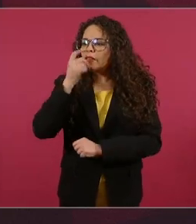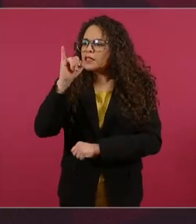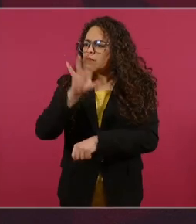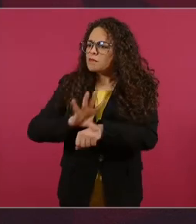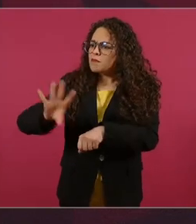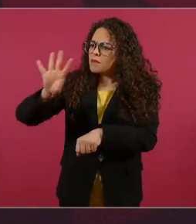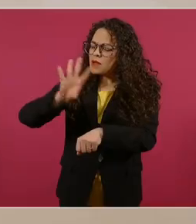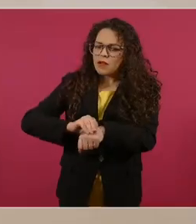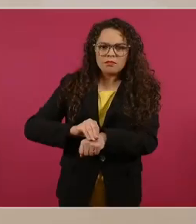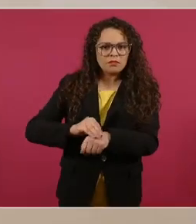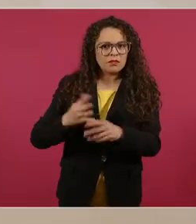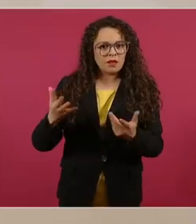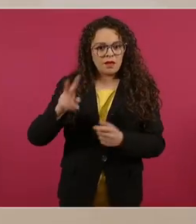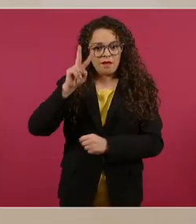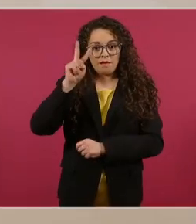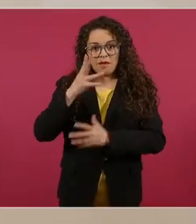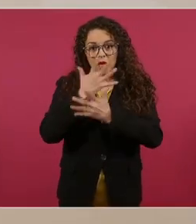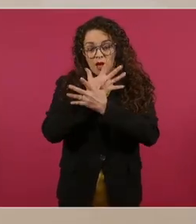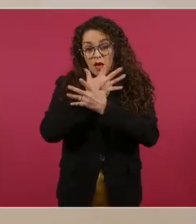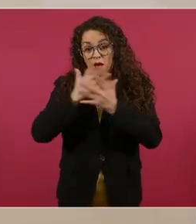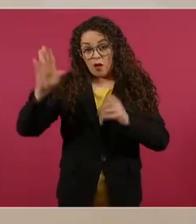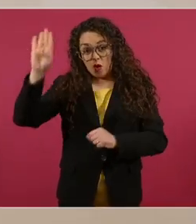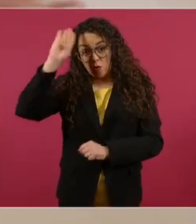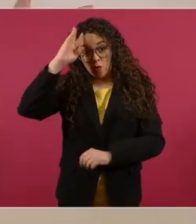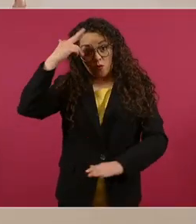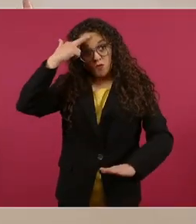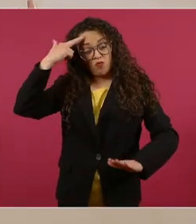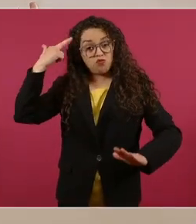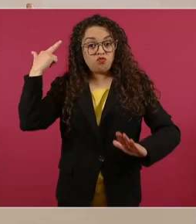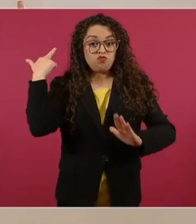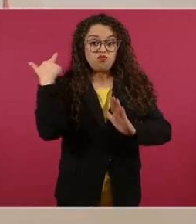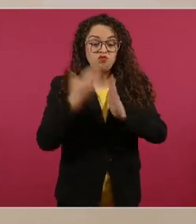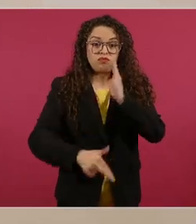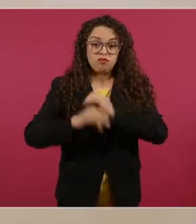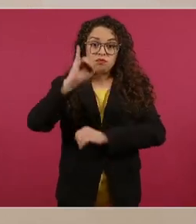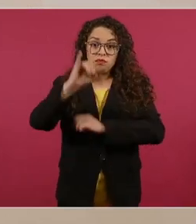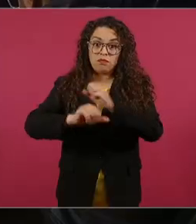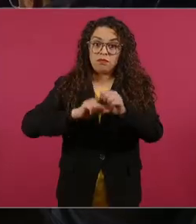una violación flagrante al derecho internacional.